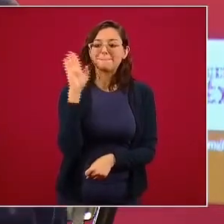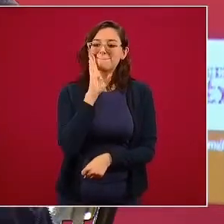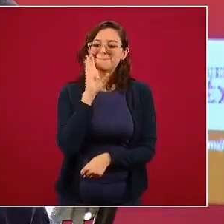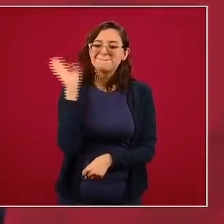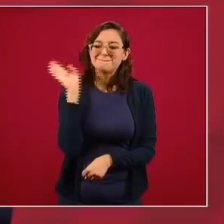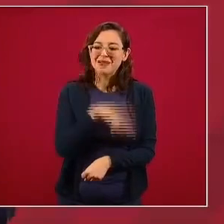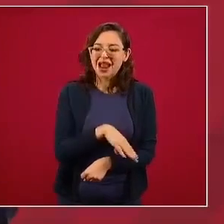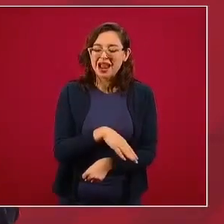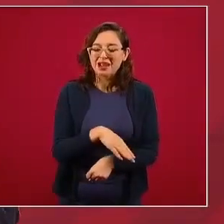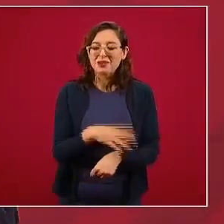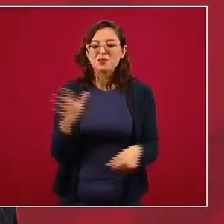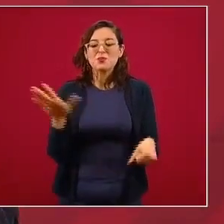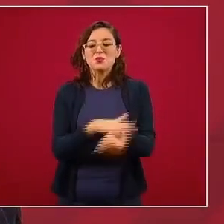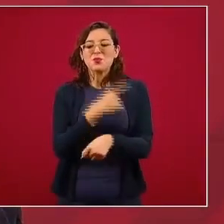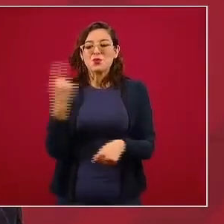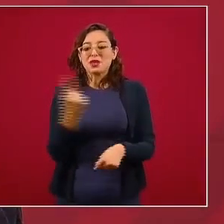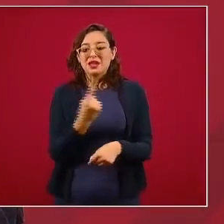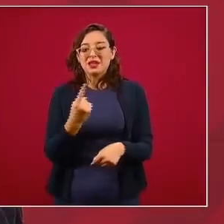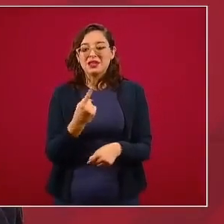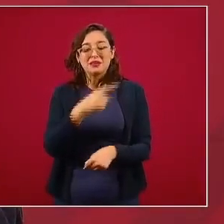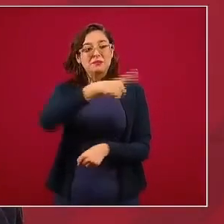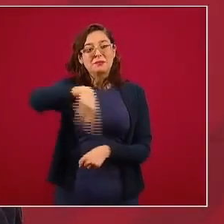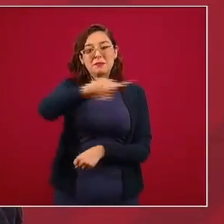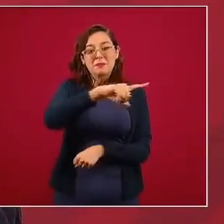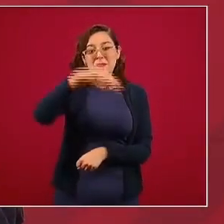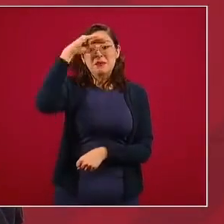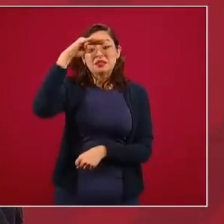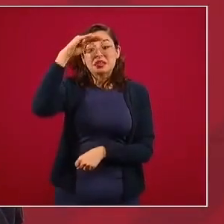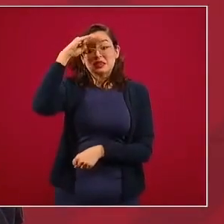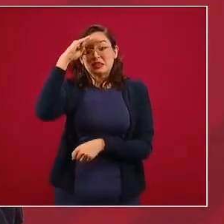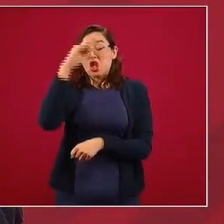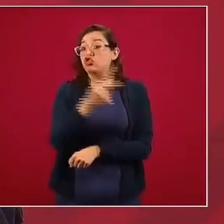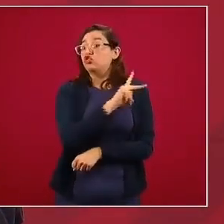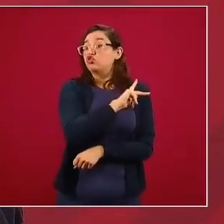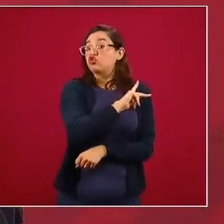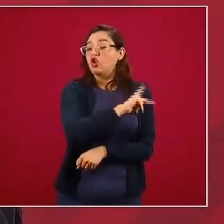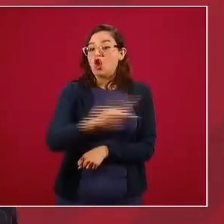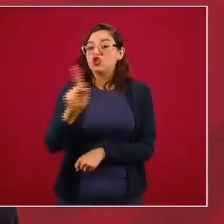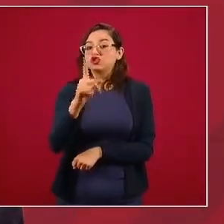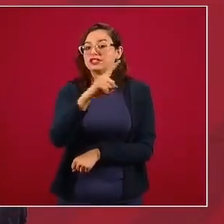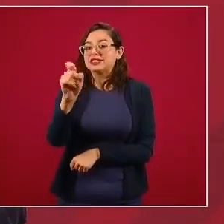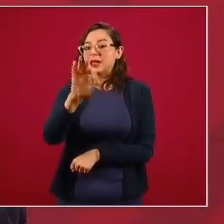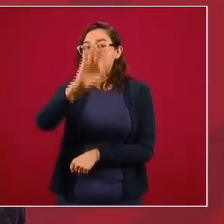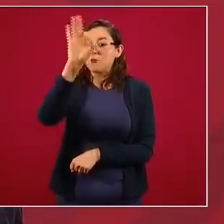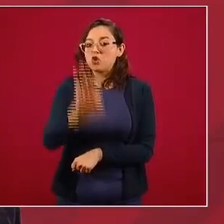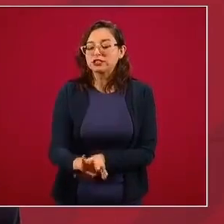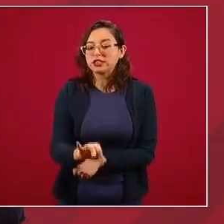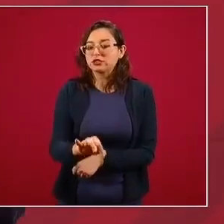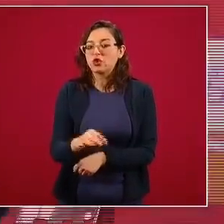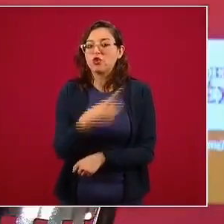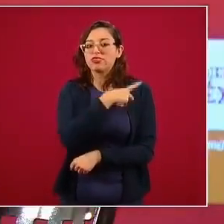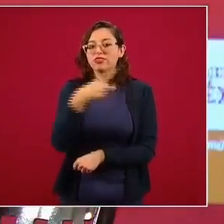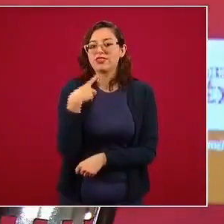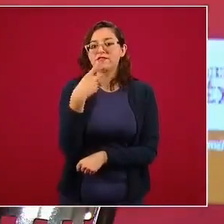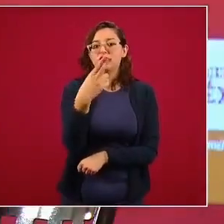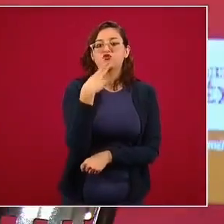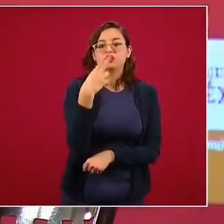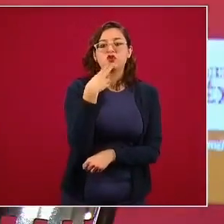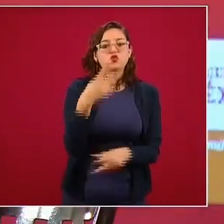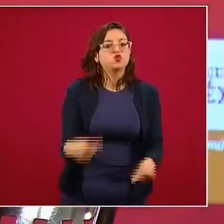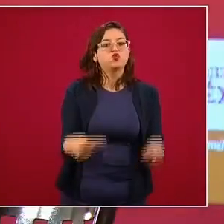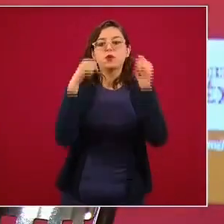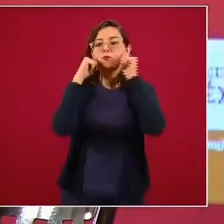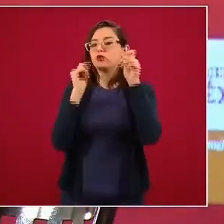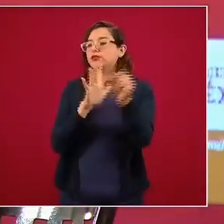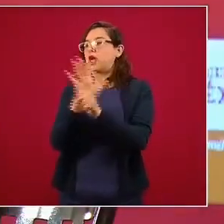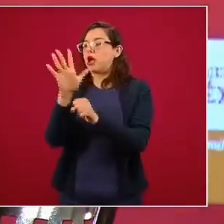ello? Hubo la expectativa de que todas y todos los trabajadores de la salud, independientemente de en qué puesto de